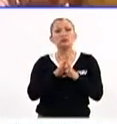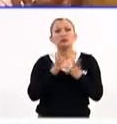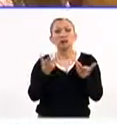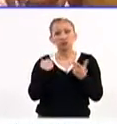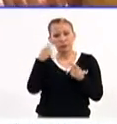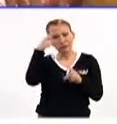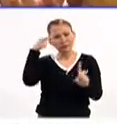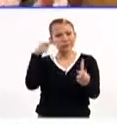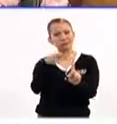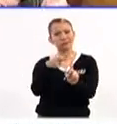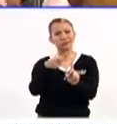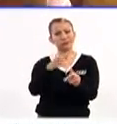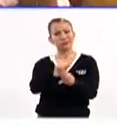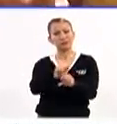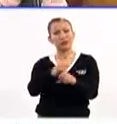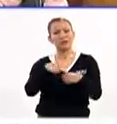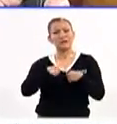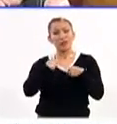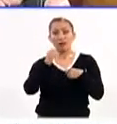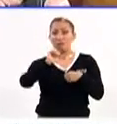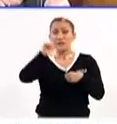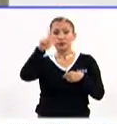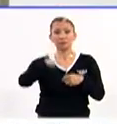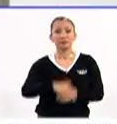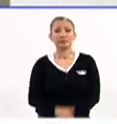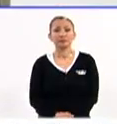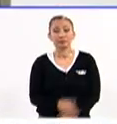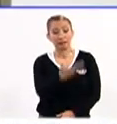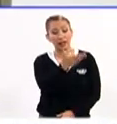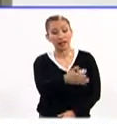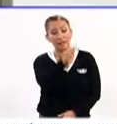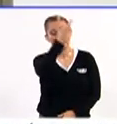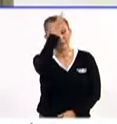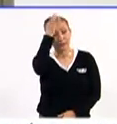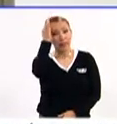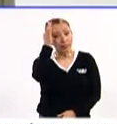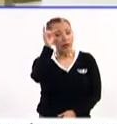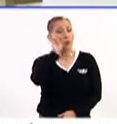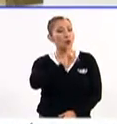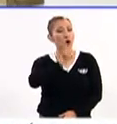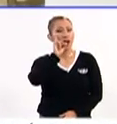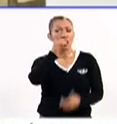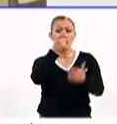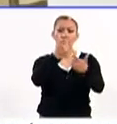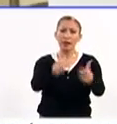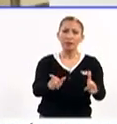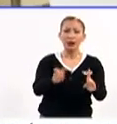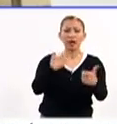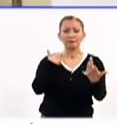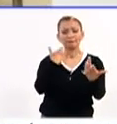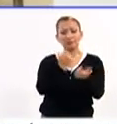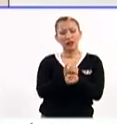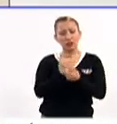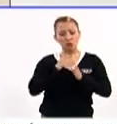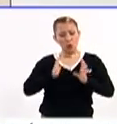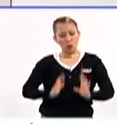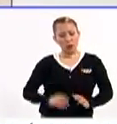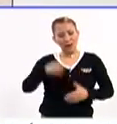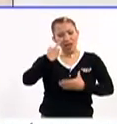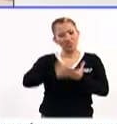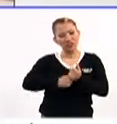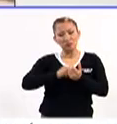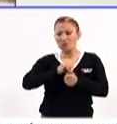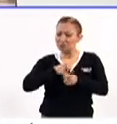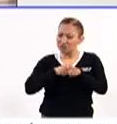en su meta de vida está el ser profesional. Ella es Frida Kahlo, la mujer más libre, prisionera de su cuerpo que